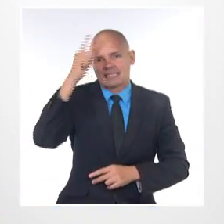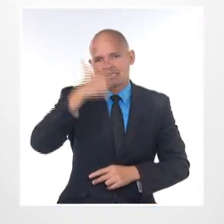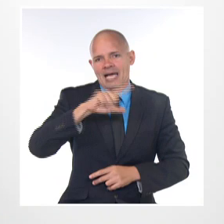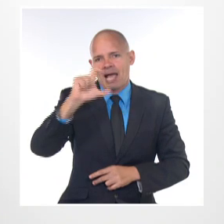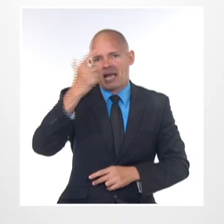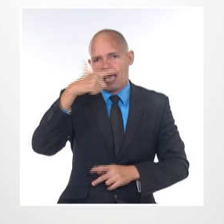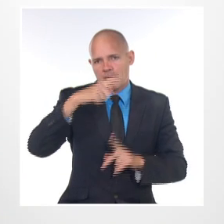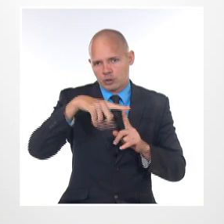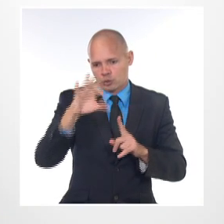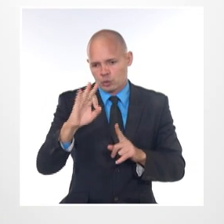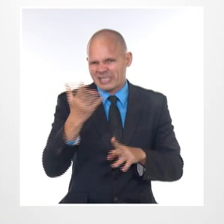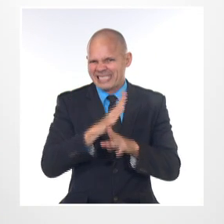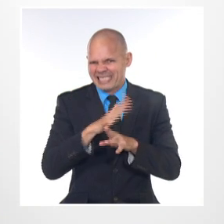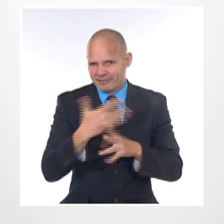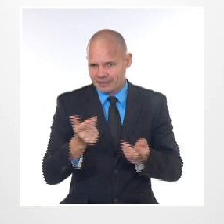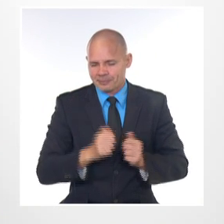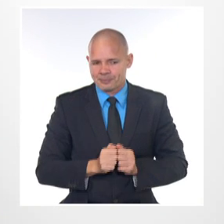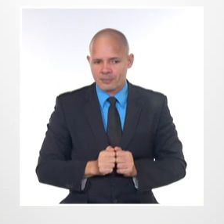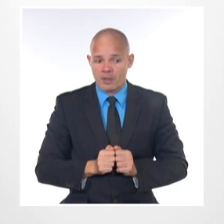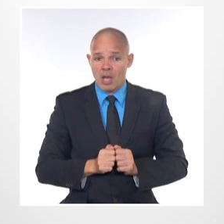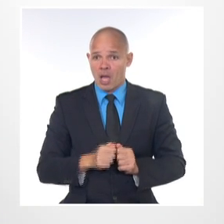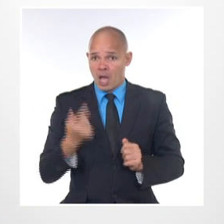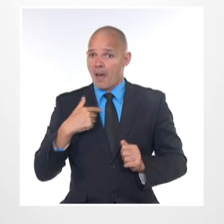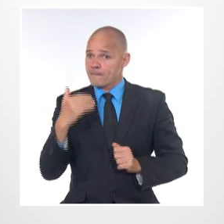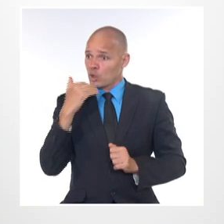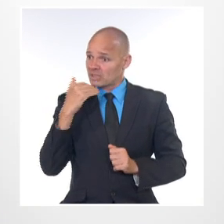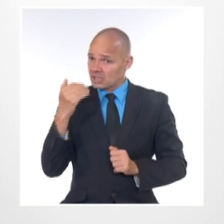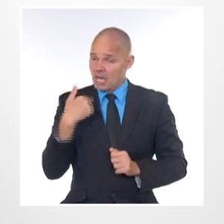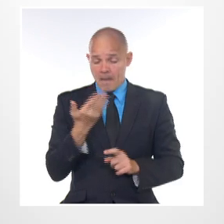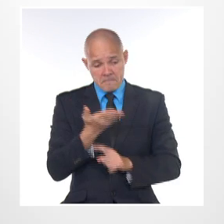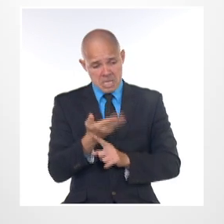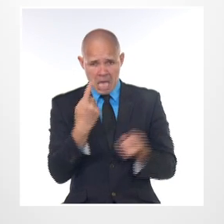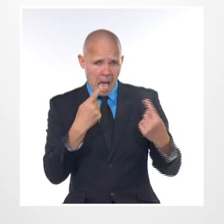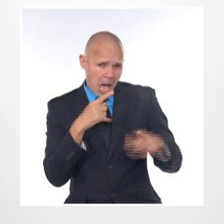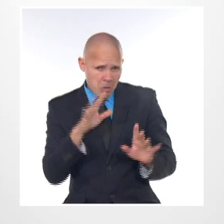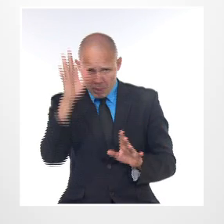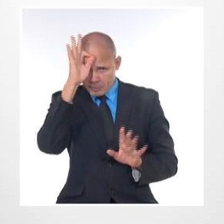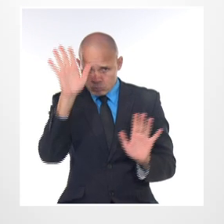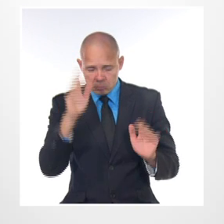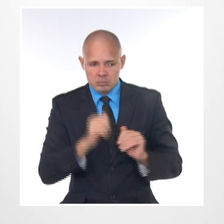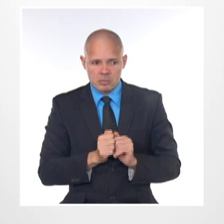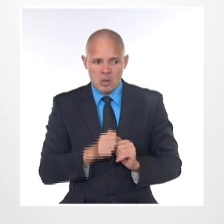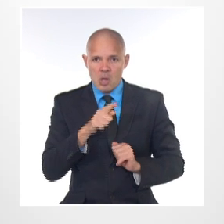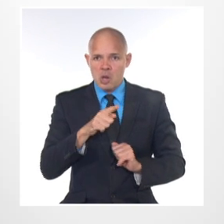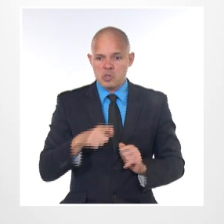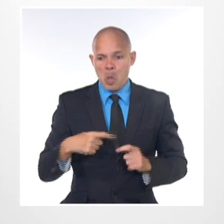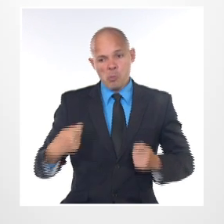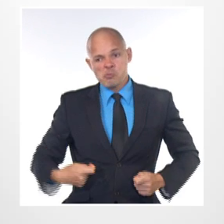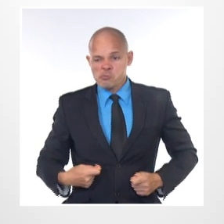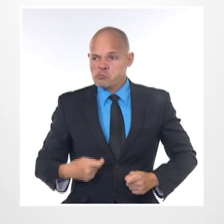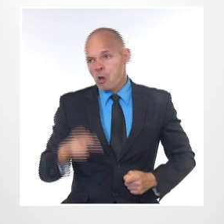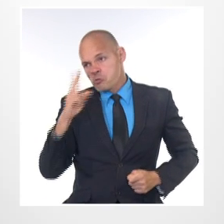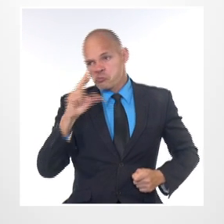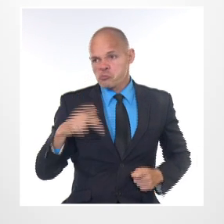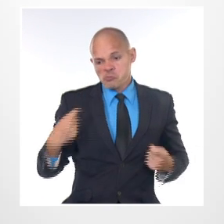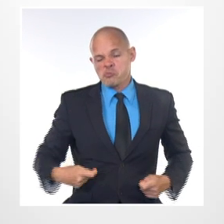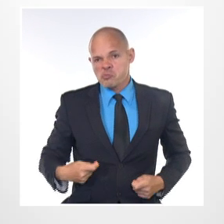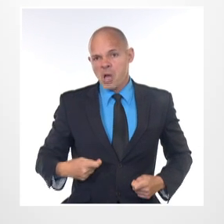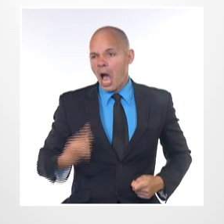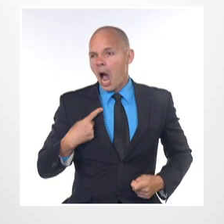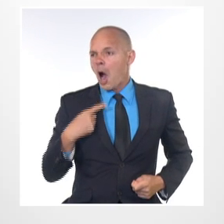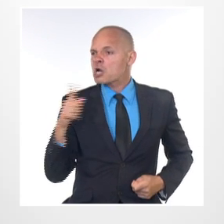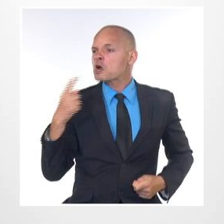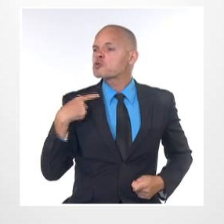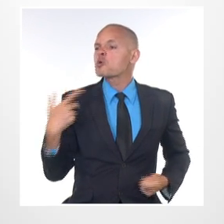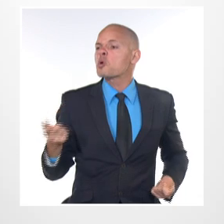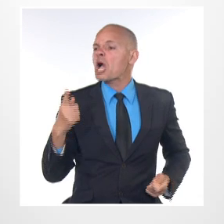moral de esa persona que está cumpliendo una función pública, que como estamos poniendo de ejemplo es el caso de la policía. Eso pudiera estar cometiéndose un delito